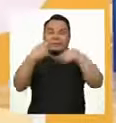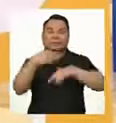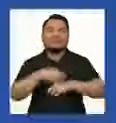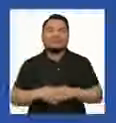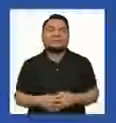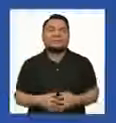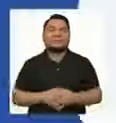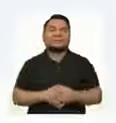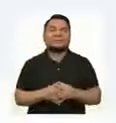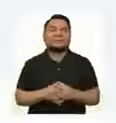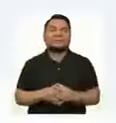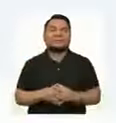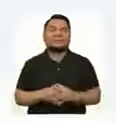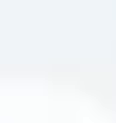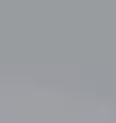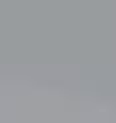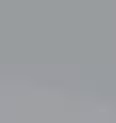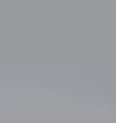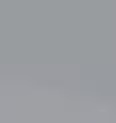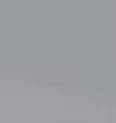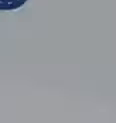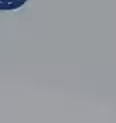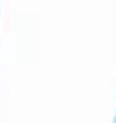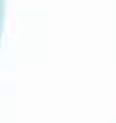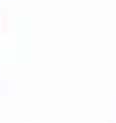regreso.